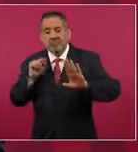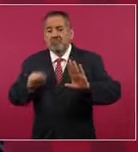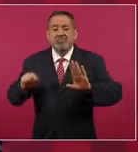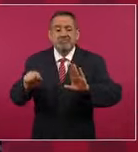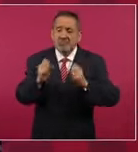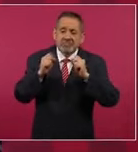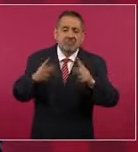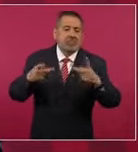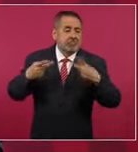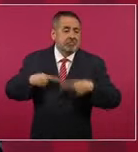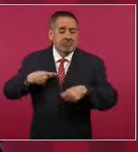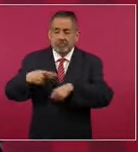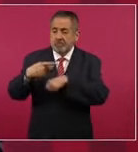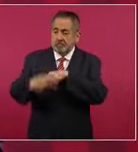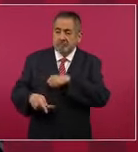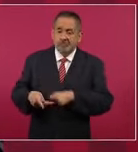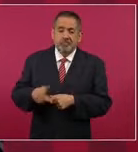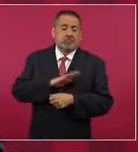de millones